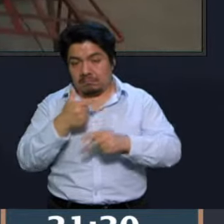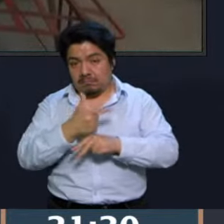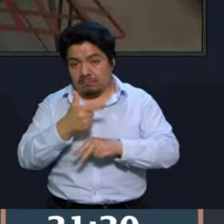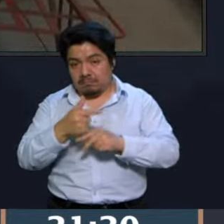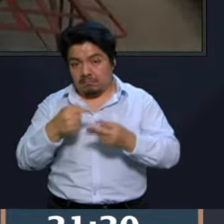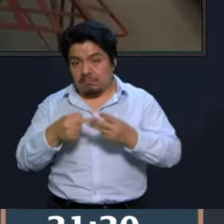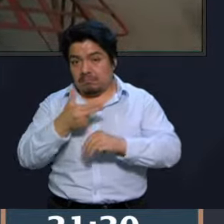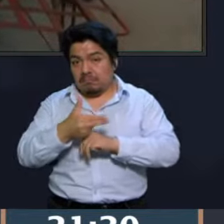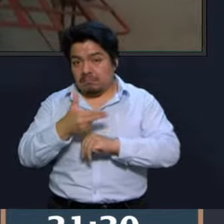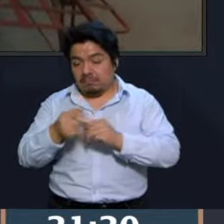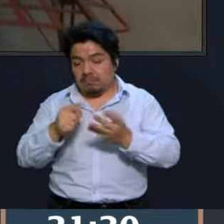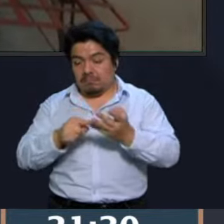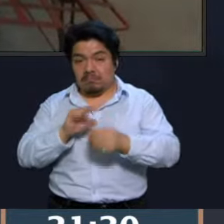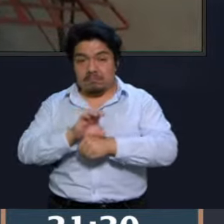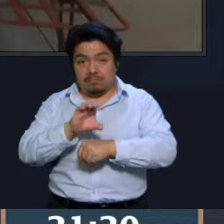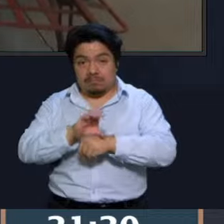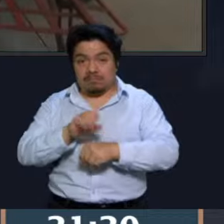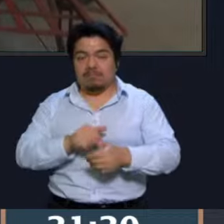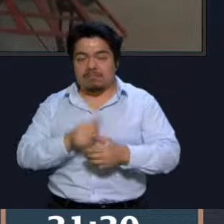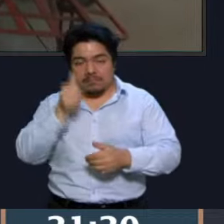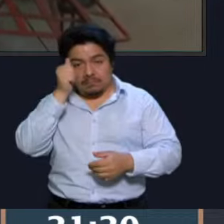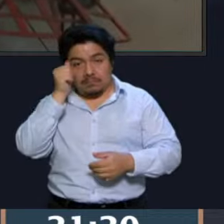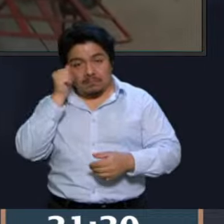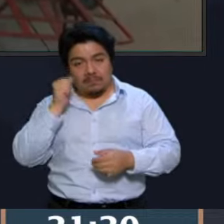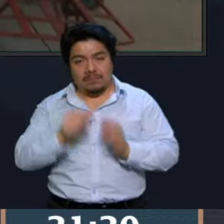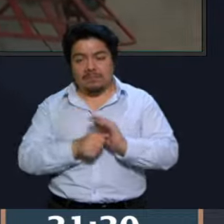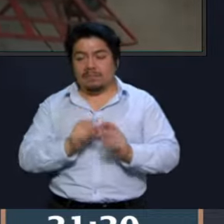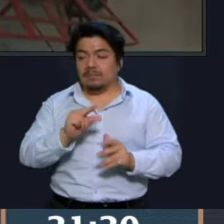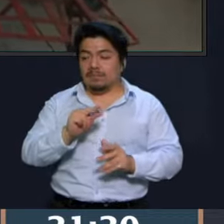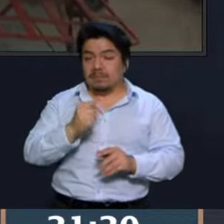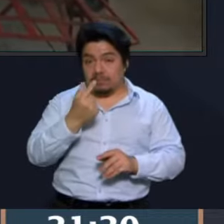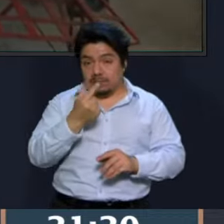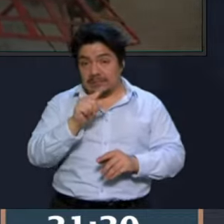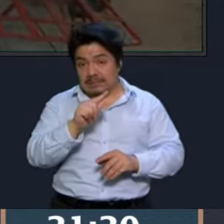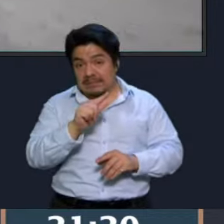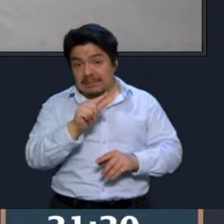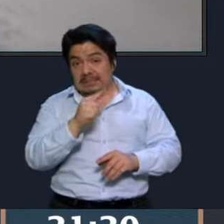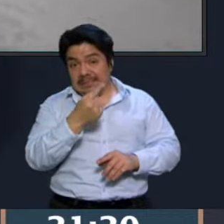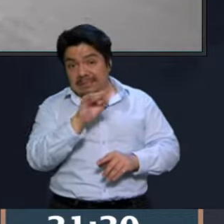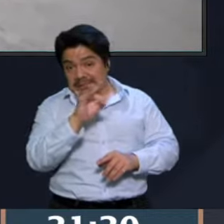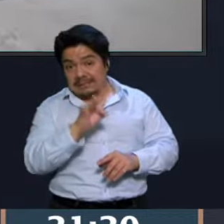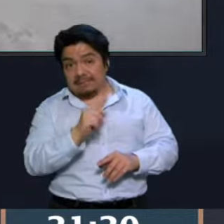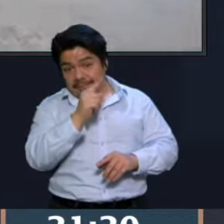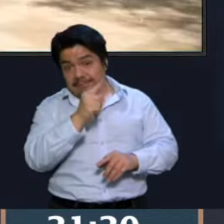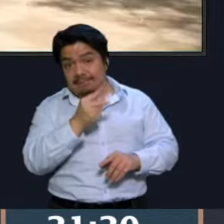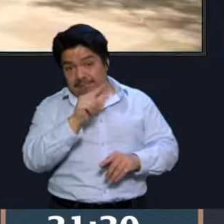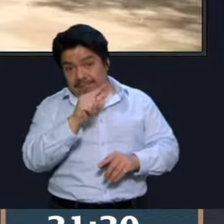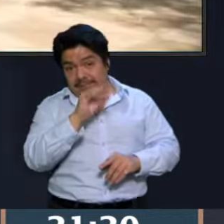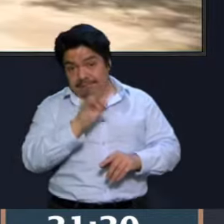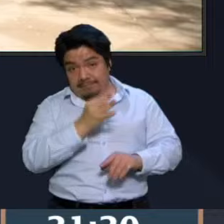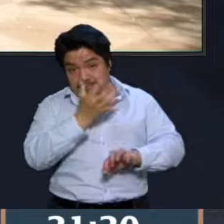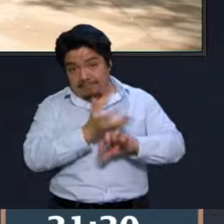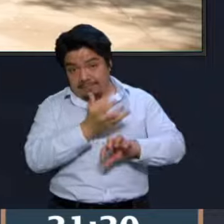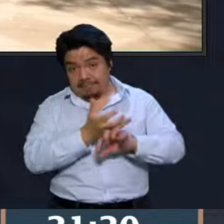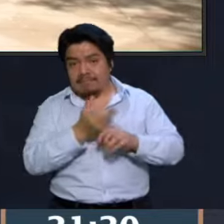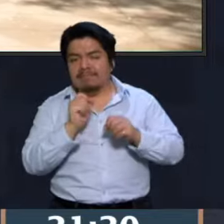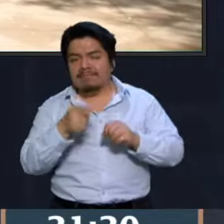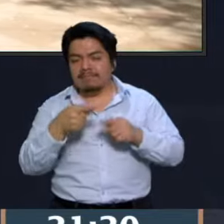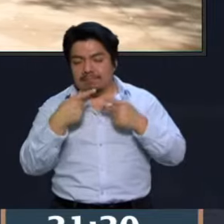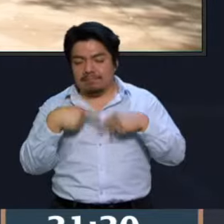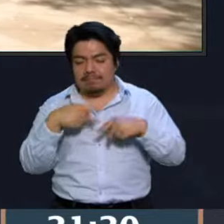y Colombia, pero en porcentajes muy menores, 70% de Estados Unidos, lo que te habla de que en realidad son personas